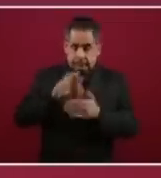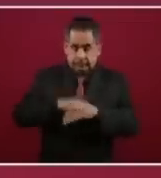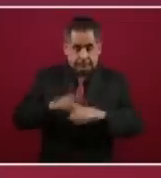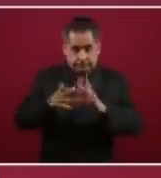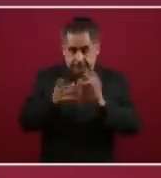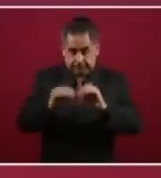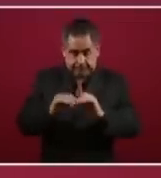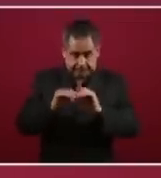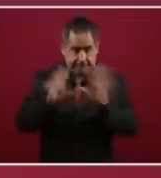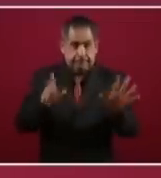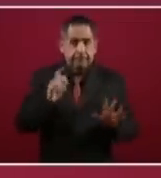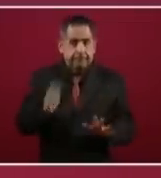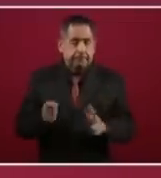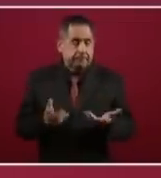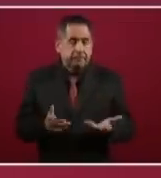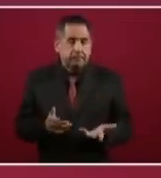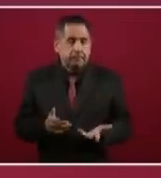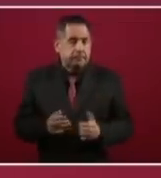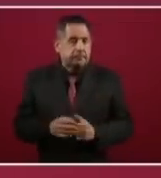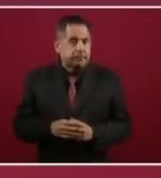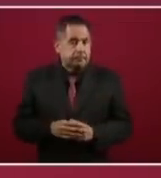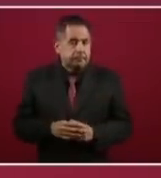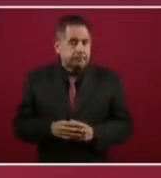manifiesto es de que